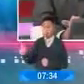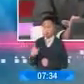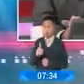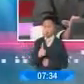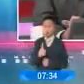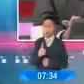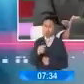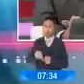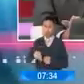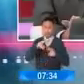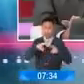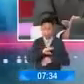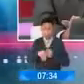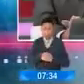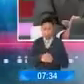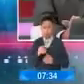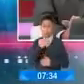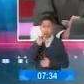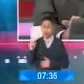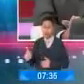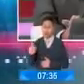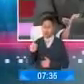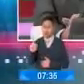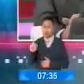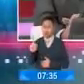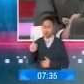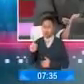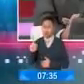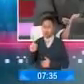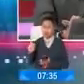creo que es parte de esta